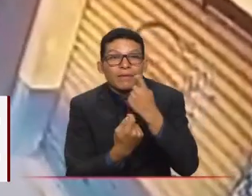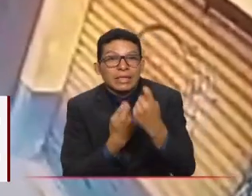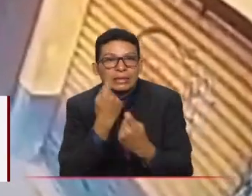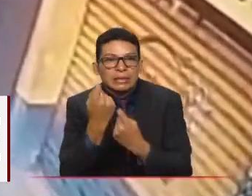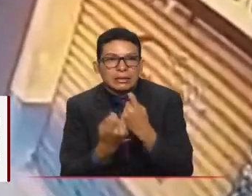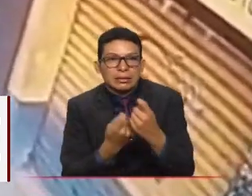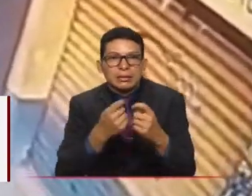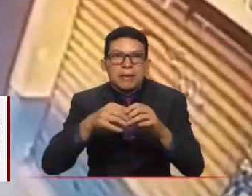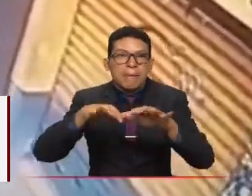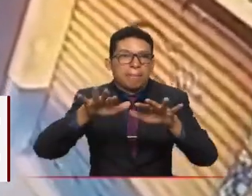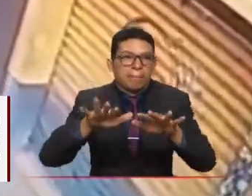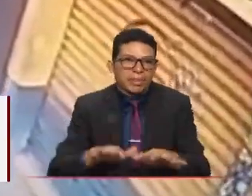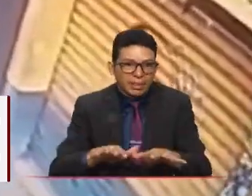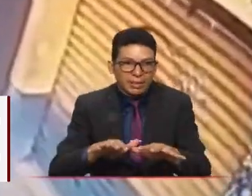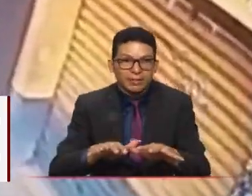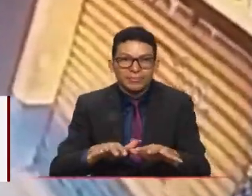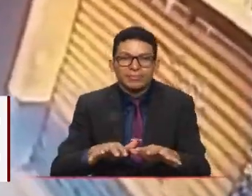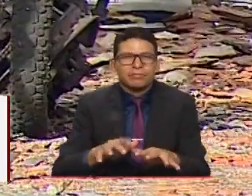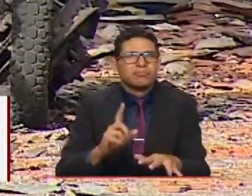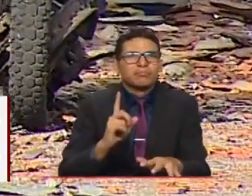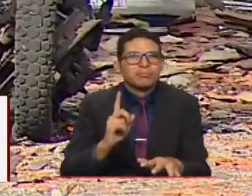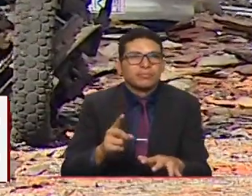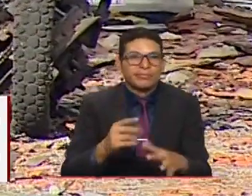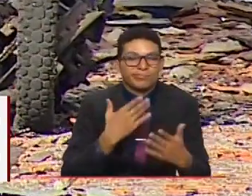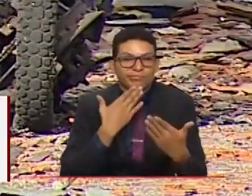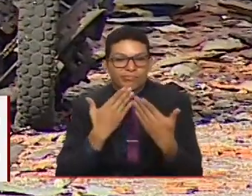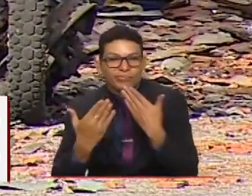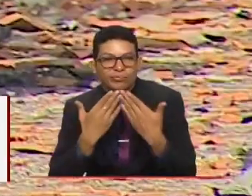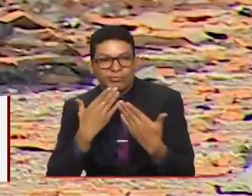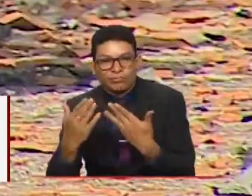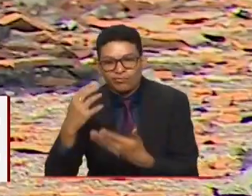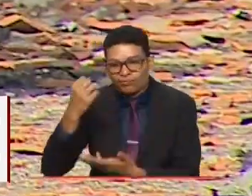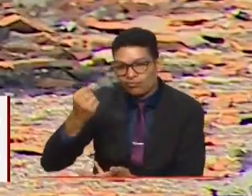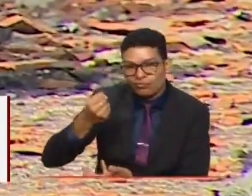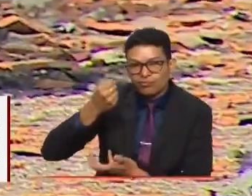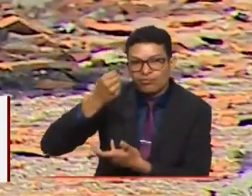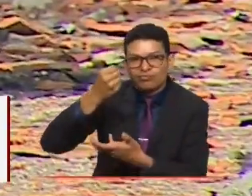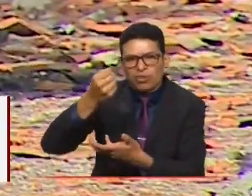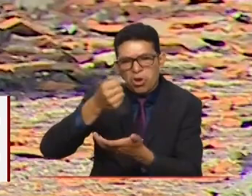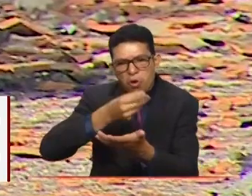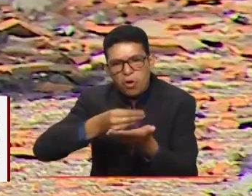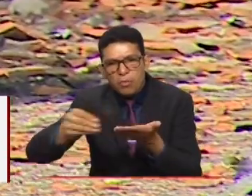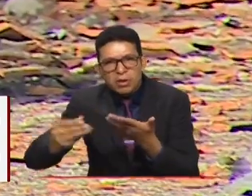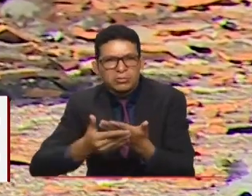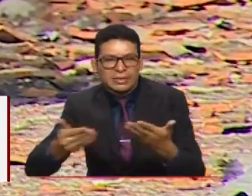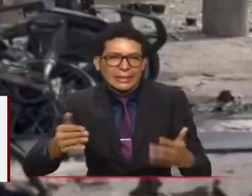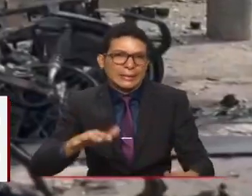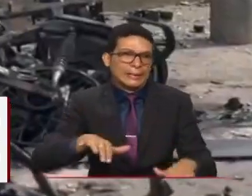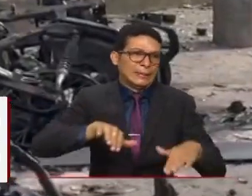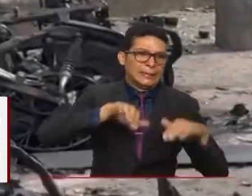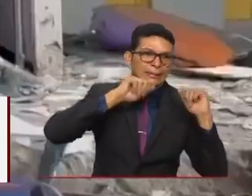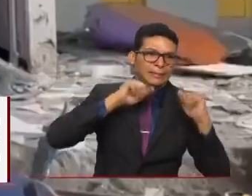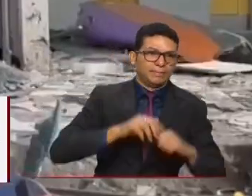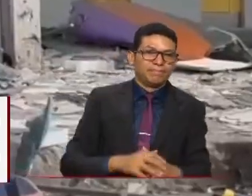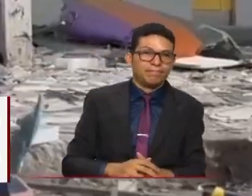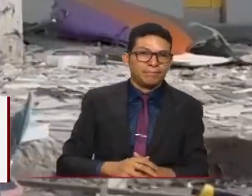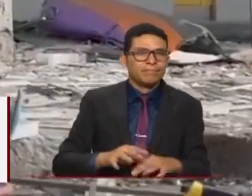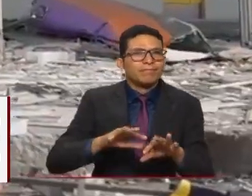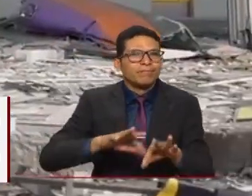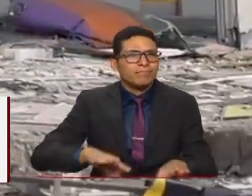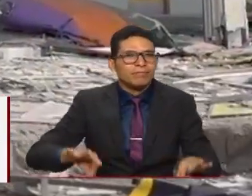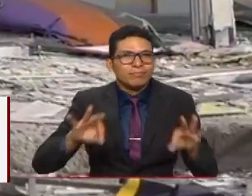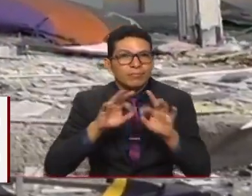pero también se deteriora se erosiona la confianza de inversión en la región es importante reconocer que la